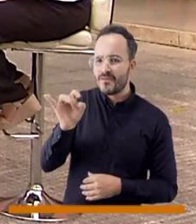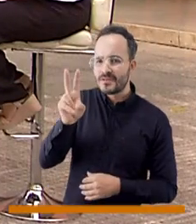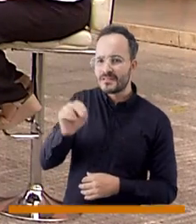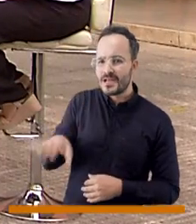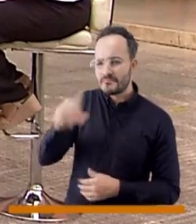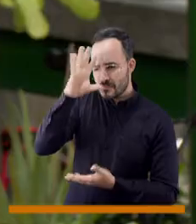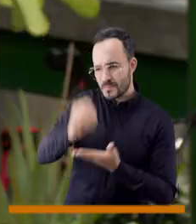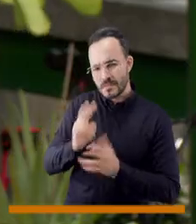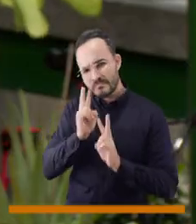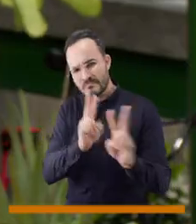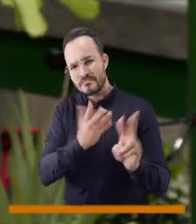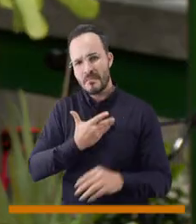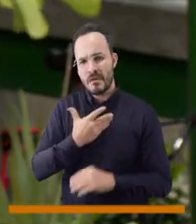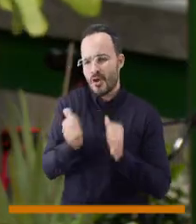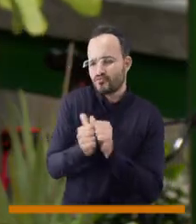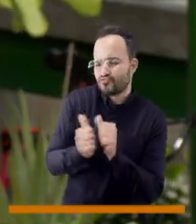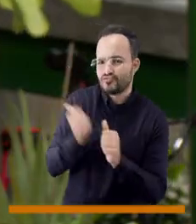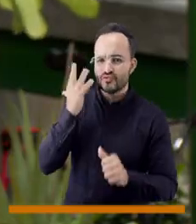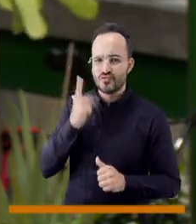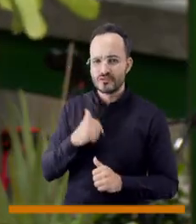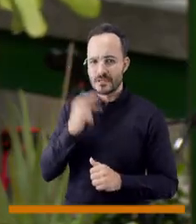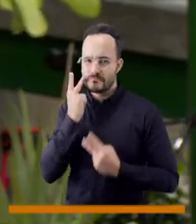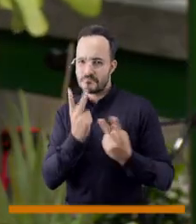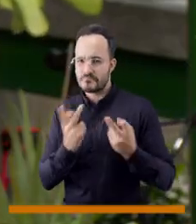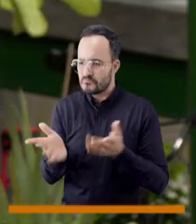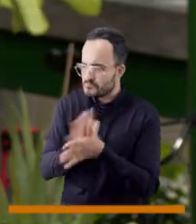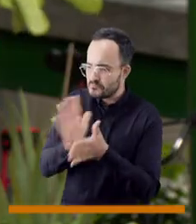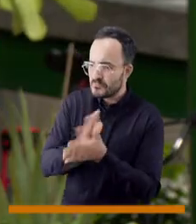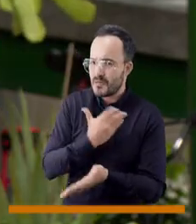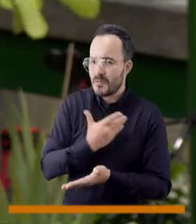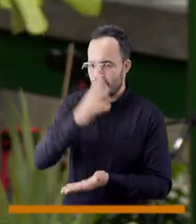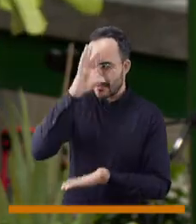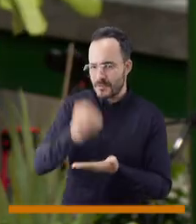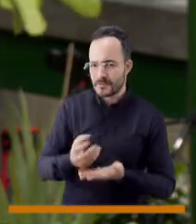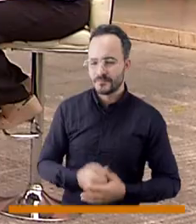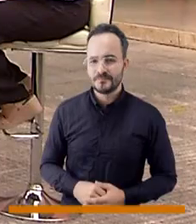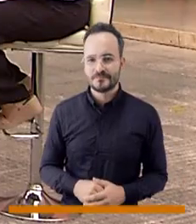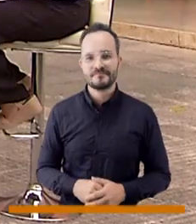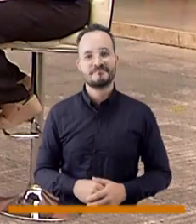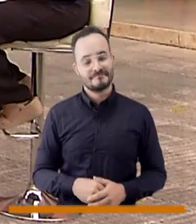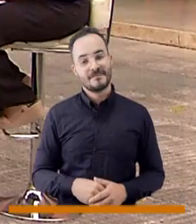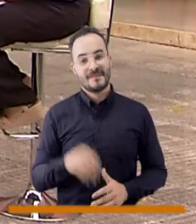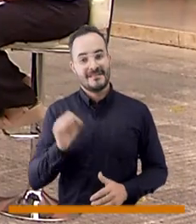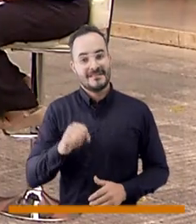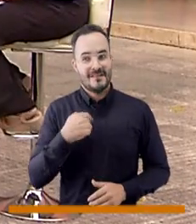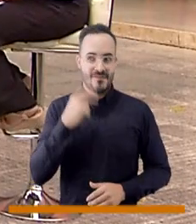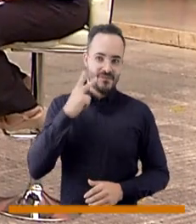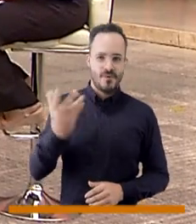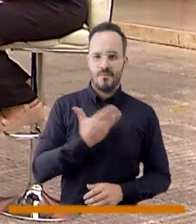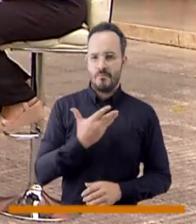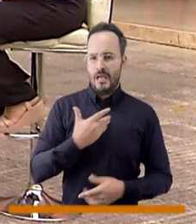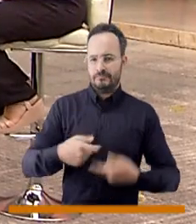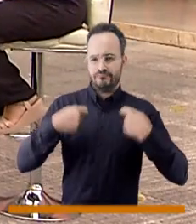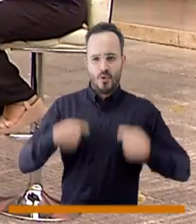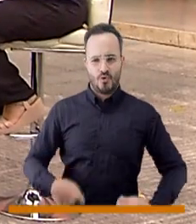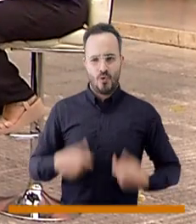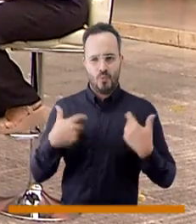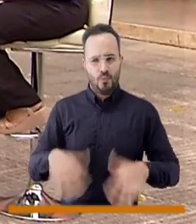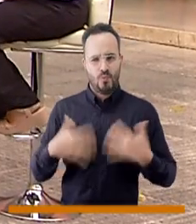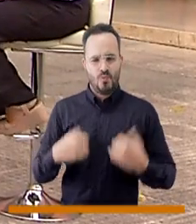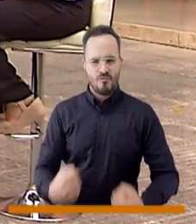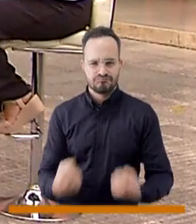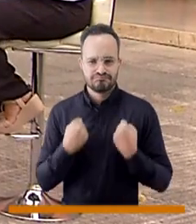mamá? ¿Cómo vives el proceso en el que ella te acompaña a diario? Háblanos pues, de ella. Pues que ella es una